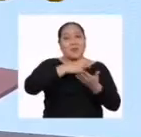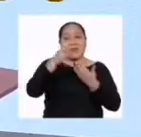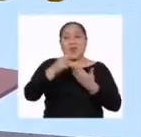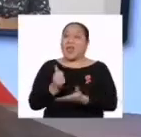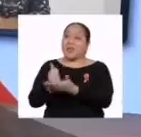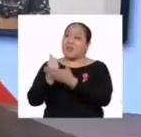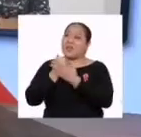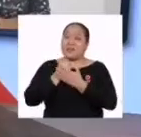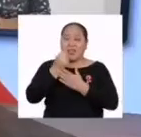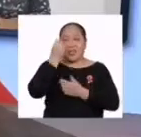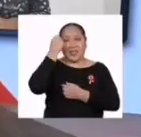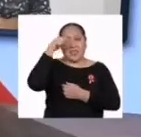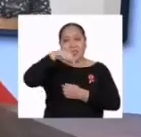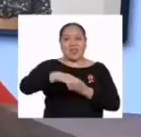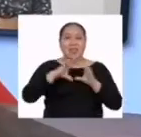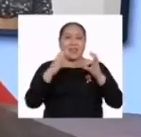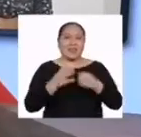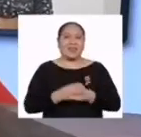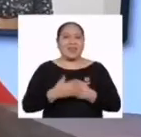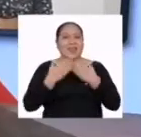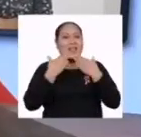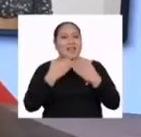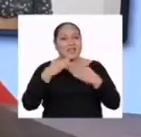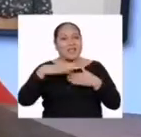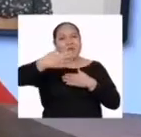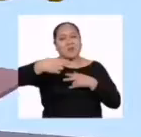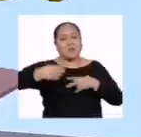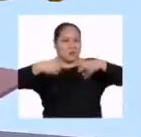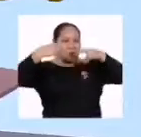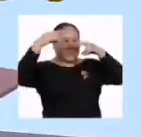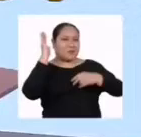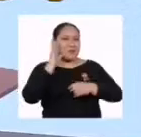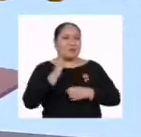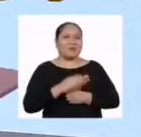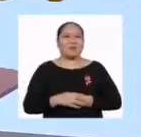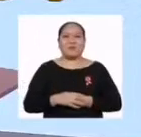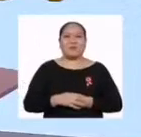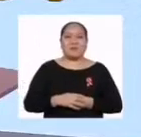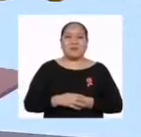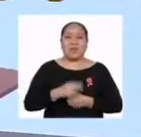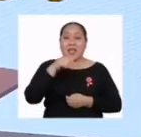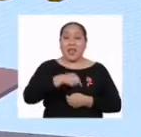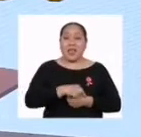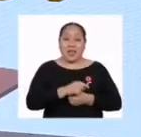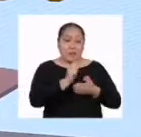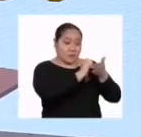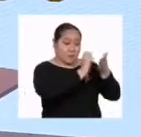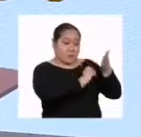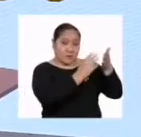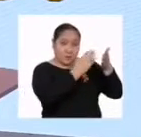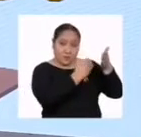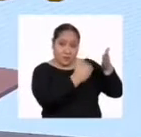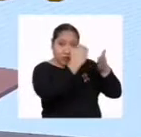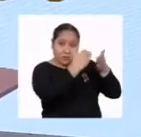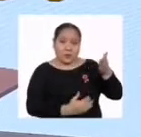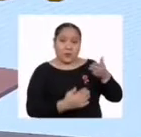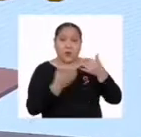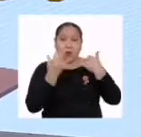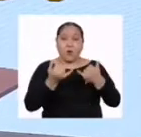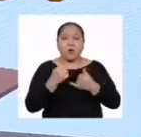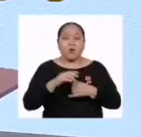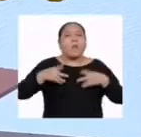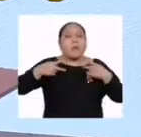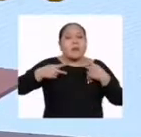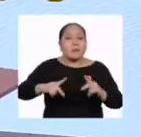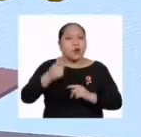comprender la lección. Gracias, hasta la próxima. El texto de hoy nos ha permitido conocer de qué manera el